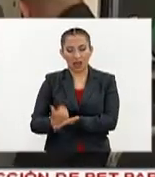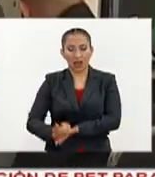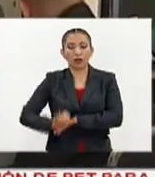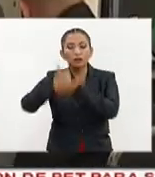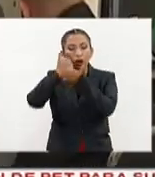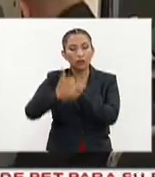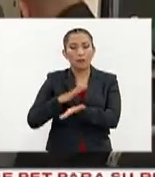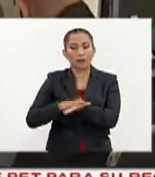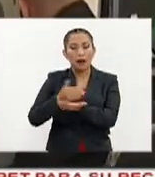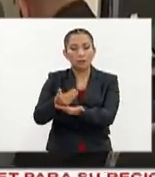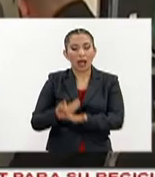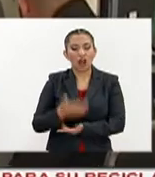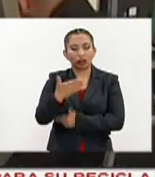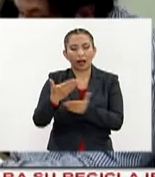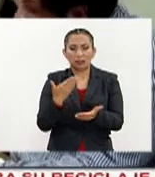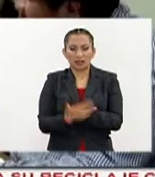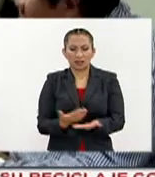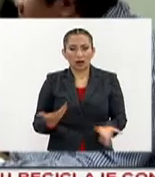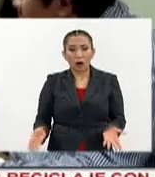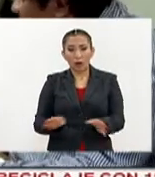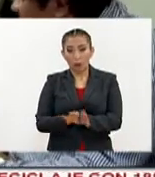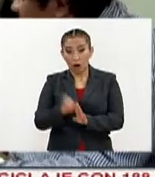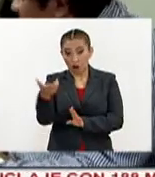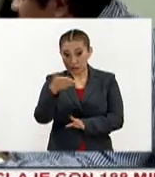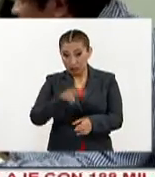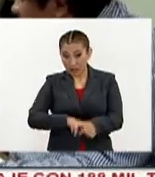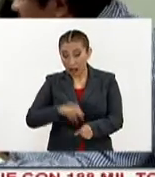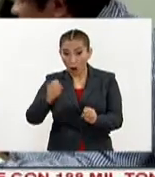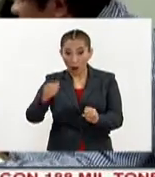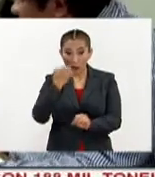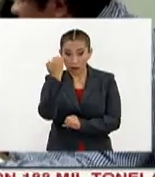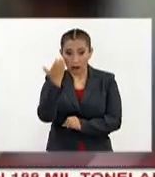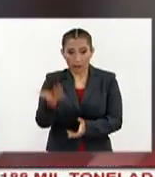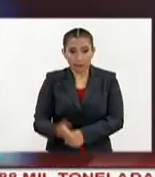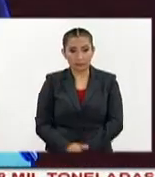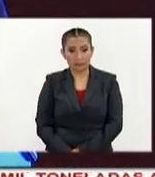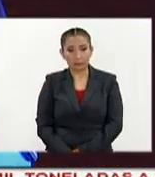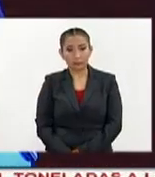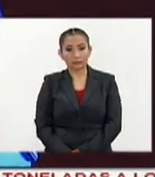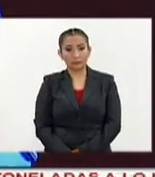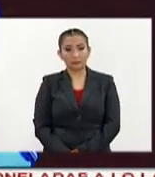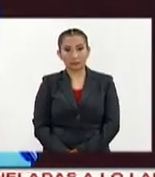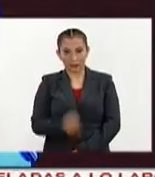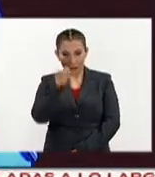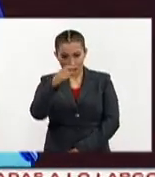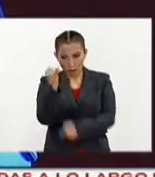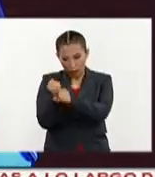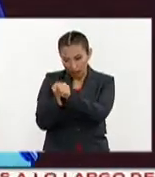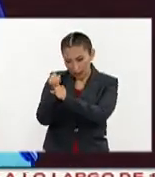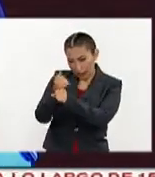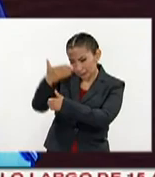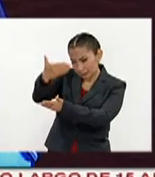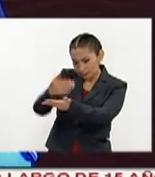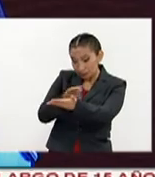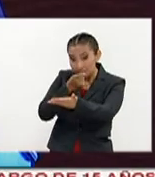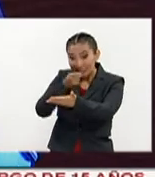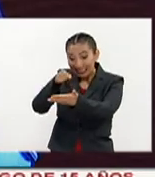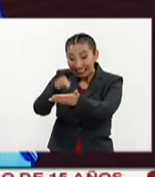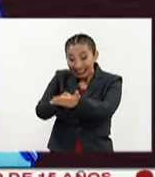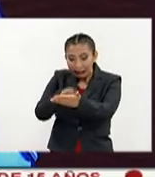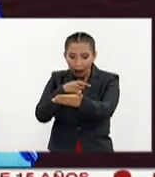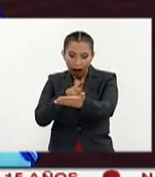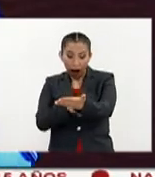para acceder a documentos o servicios básicos como los hospitalarios o escolares. Según este mismo estudio,